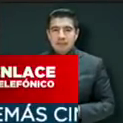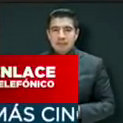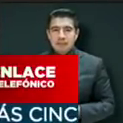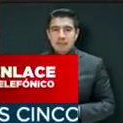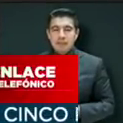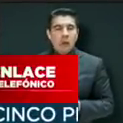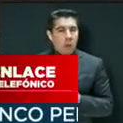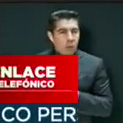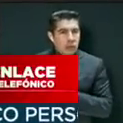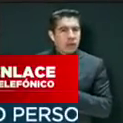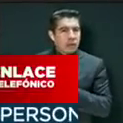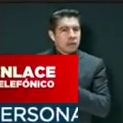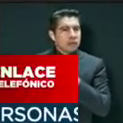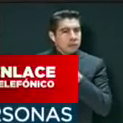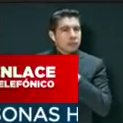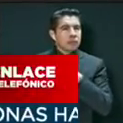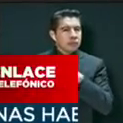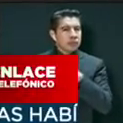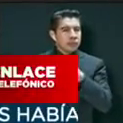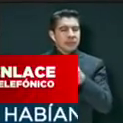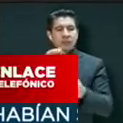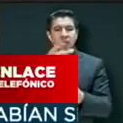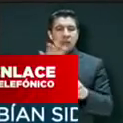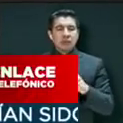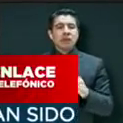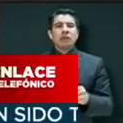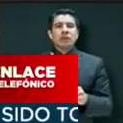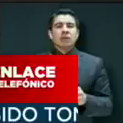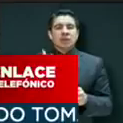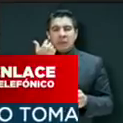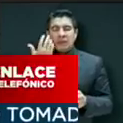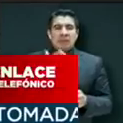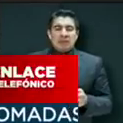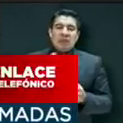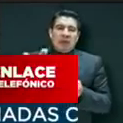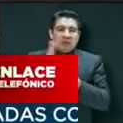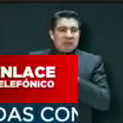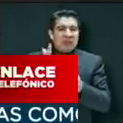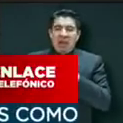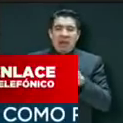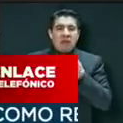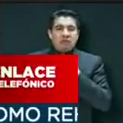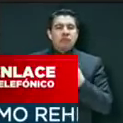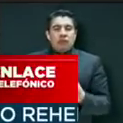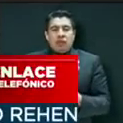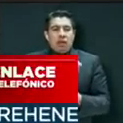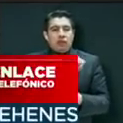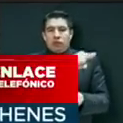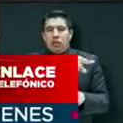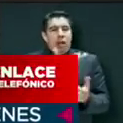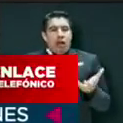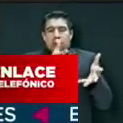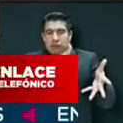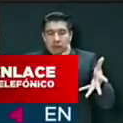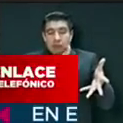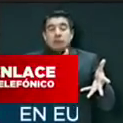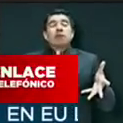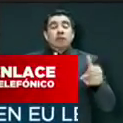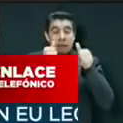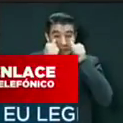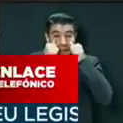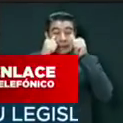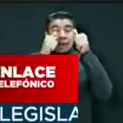Pablo. Bueno, ahorita la ceremonia lo que va a dar es un mensaje Rutilio Escandón Cadena, ya